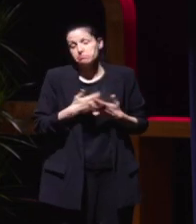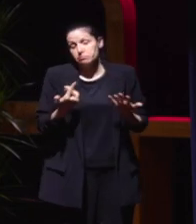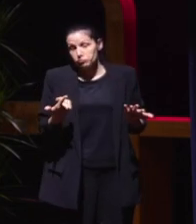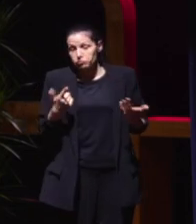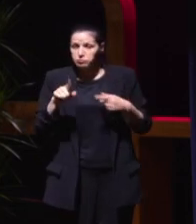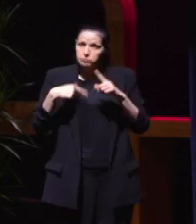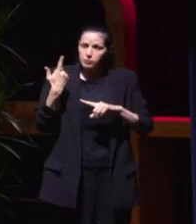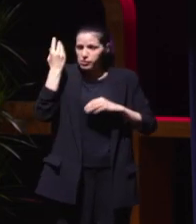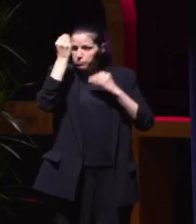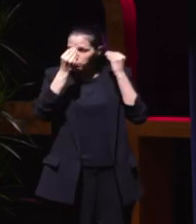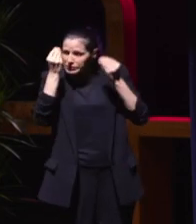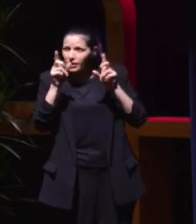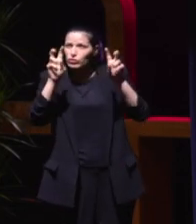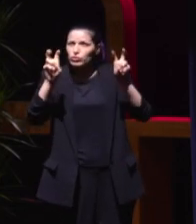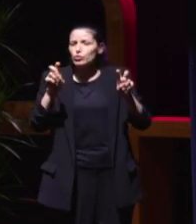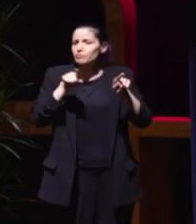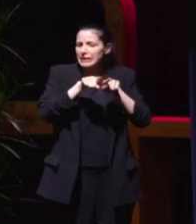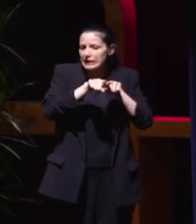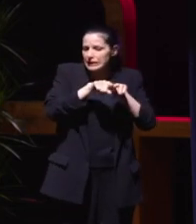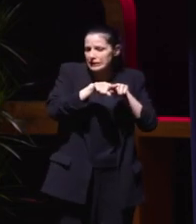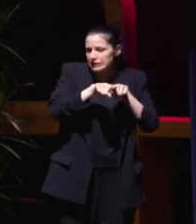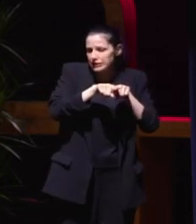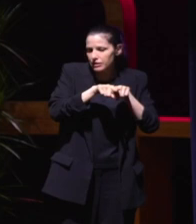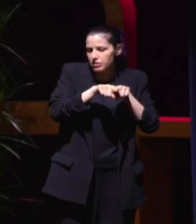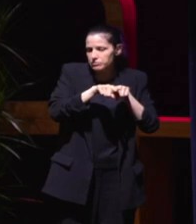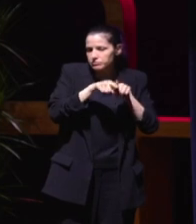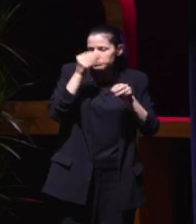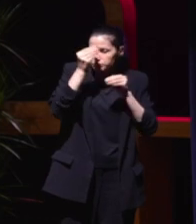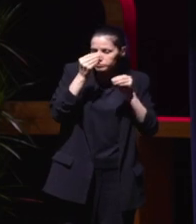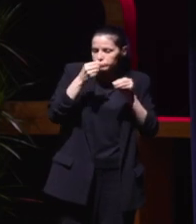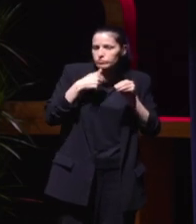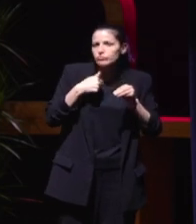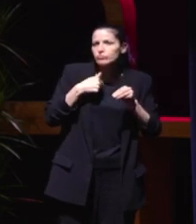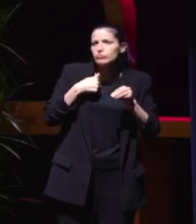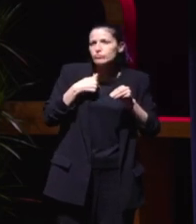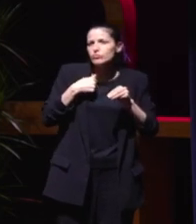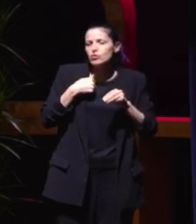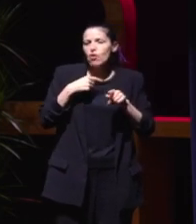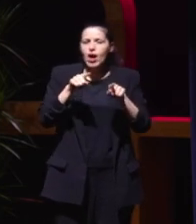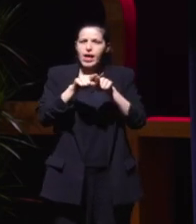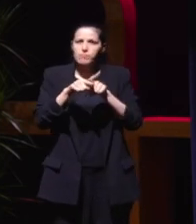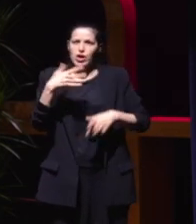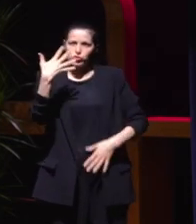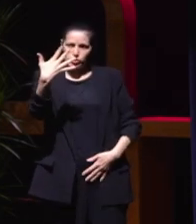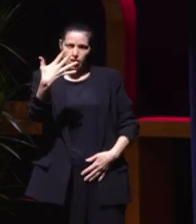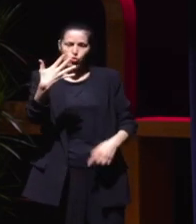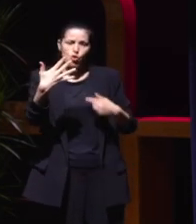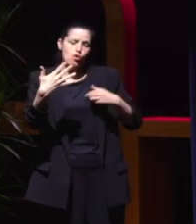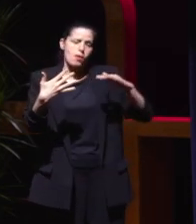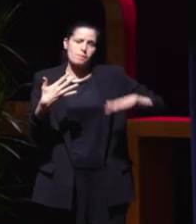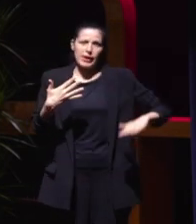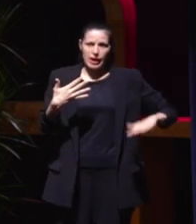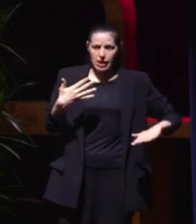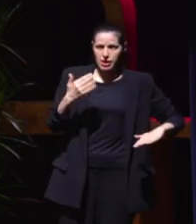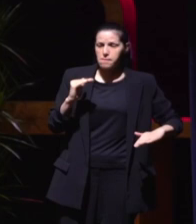en el en la crítica yo soy la pequeña de cinco hermanos yo mi hermana Isabel tiene 66 y yo tengo